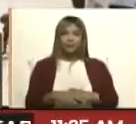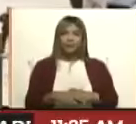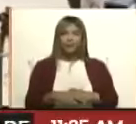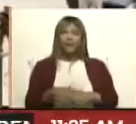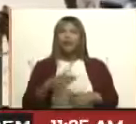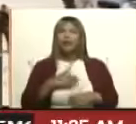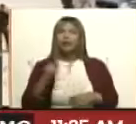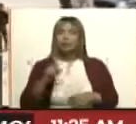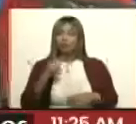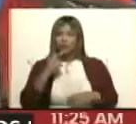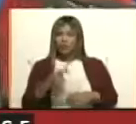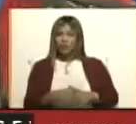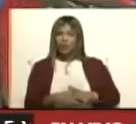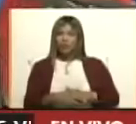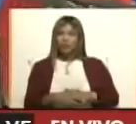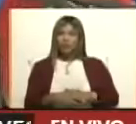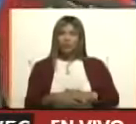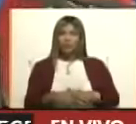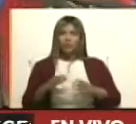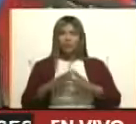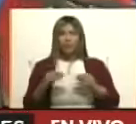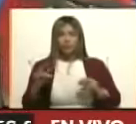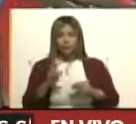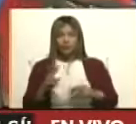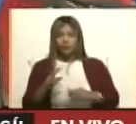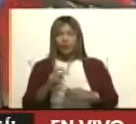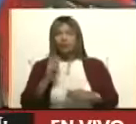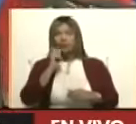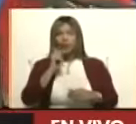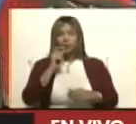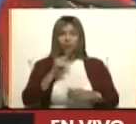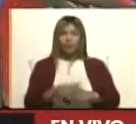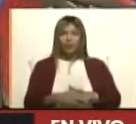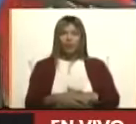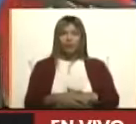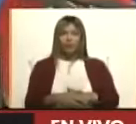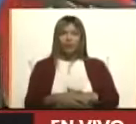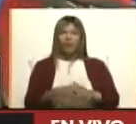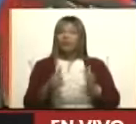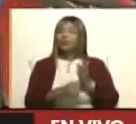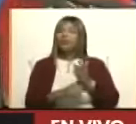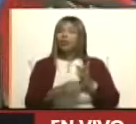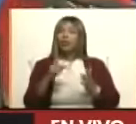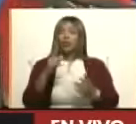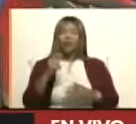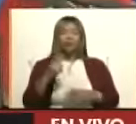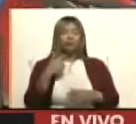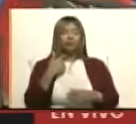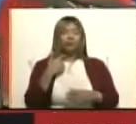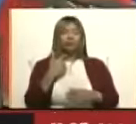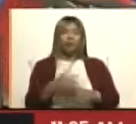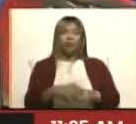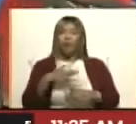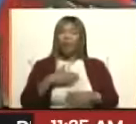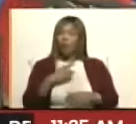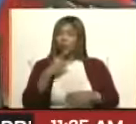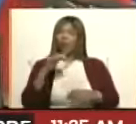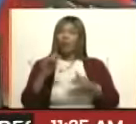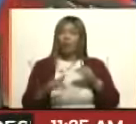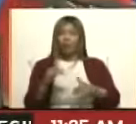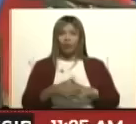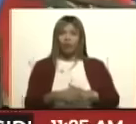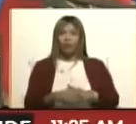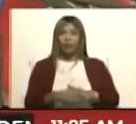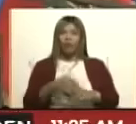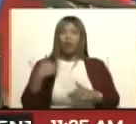Queremos también decir que todo venezolano y venezolana con la cédula vencida puede ejercer su